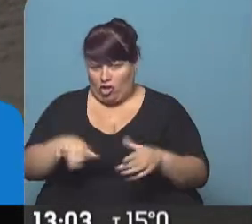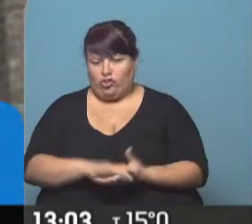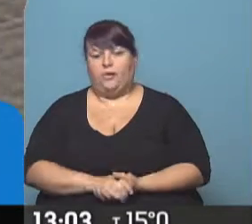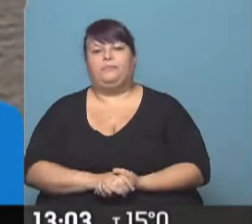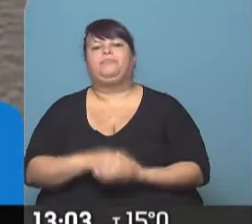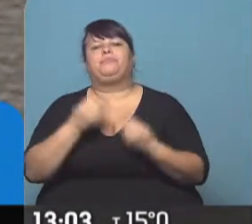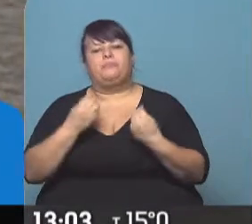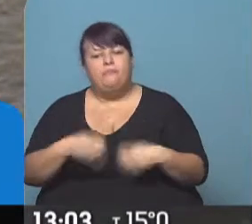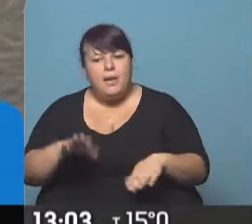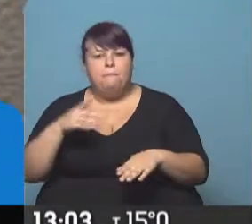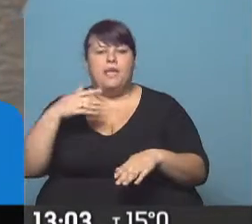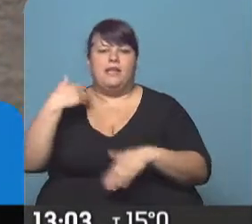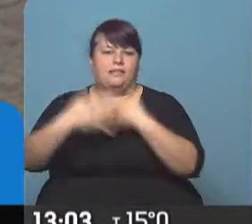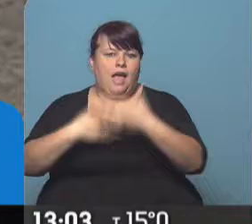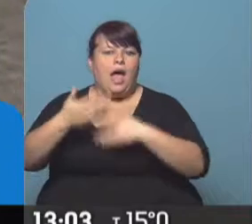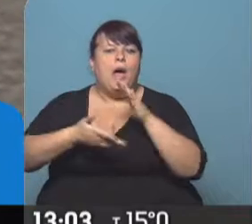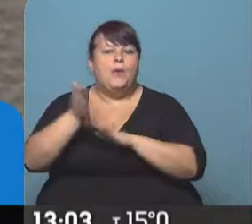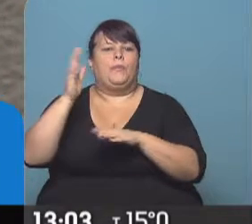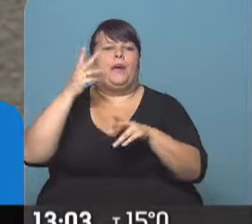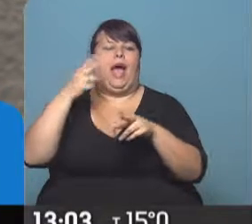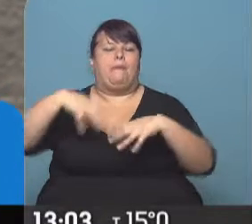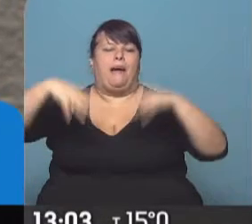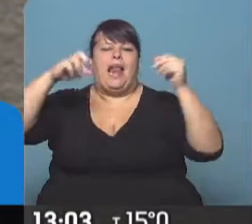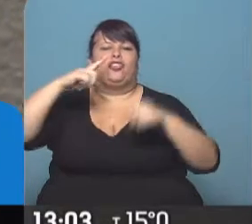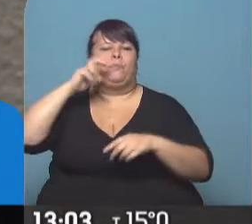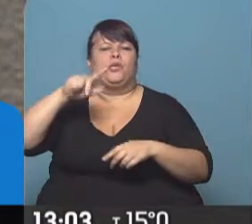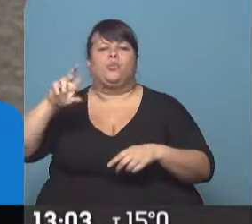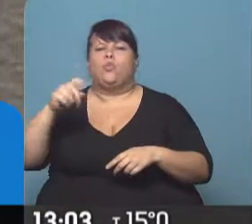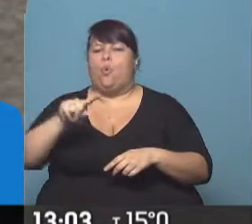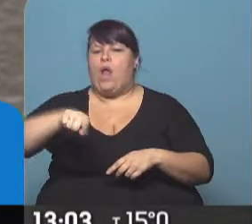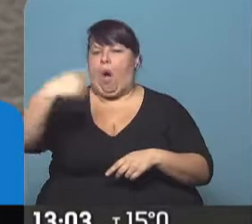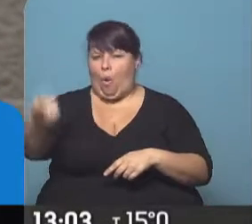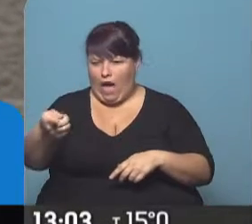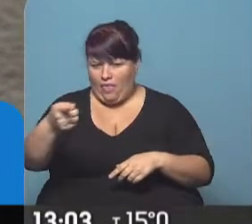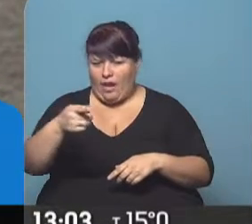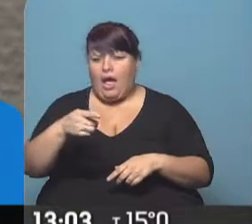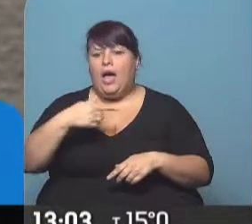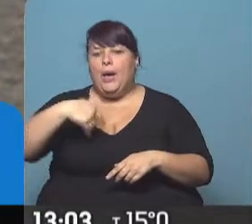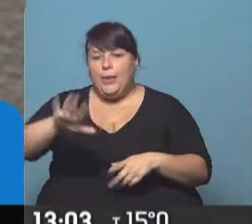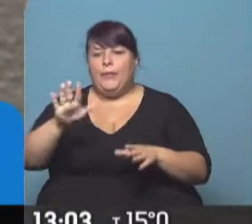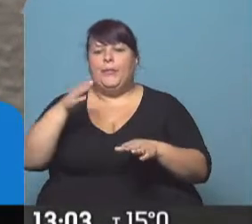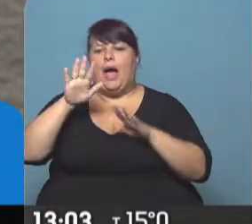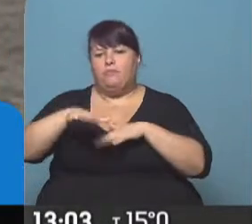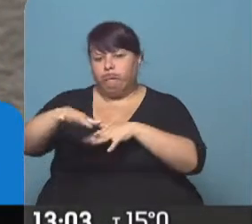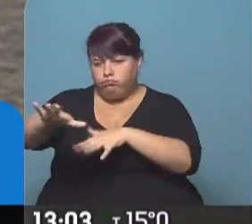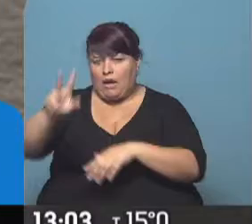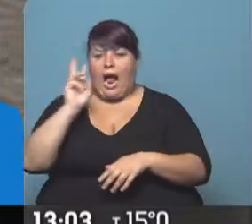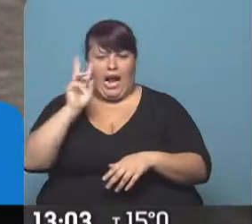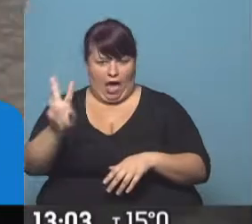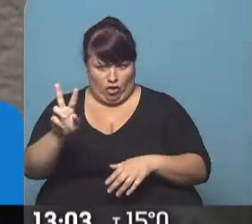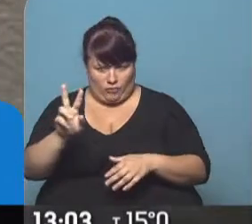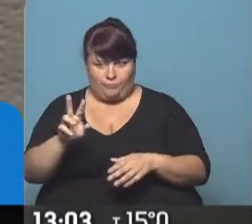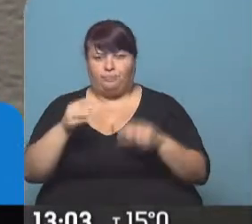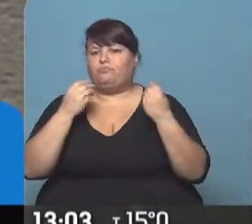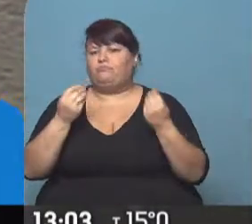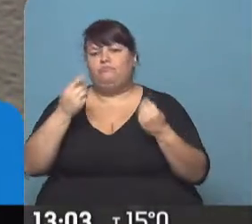para comenzar a caminar rumbo al palacio pizurno aquí apenas a una cuadra nada más y realizar este recorrido a partir de las 14 horas